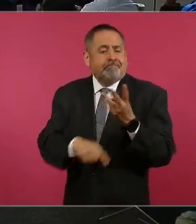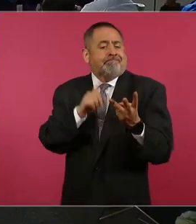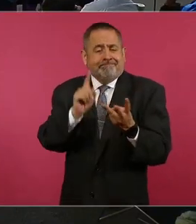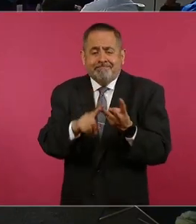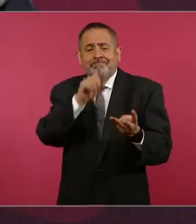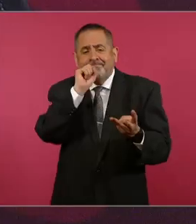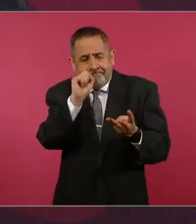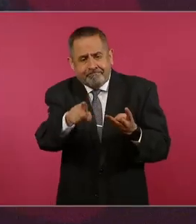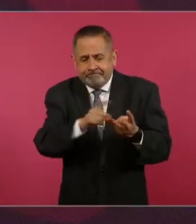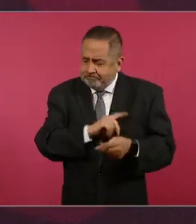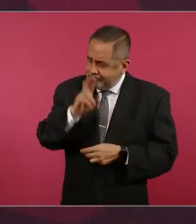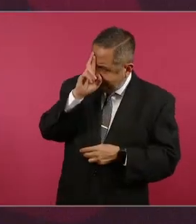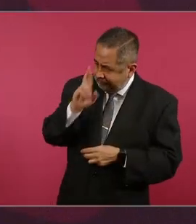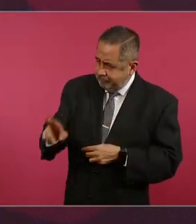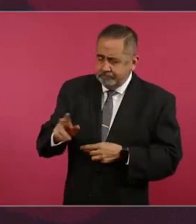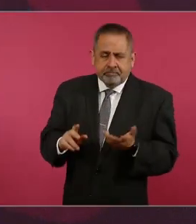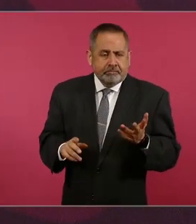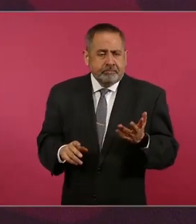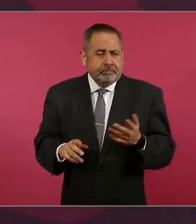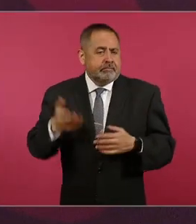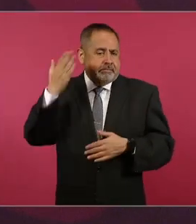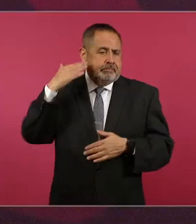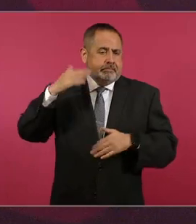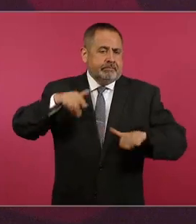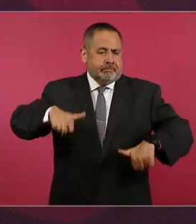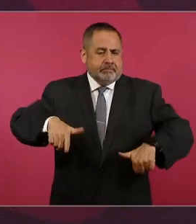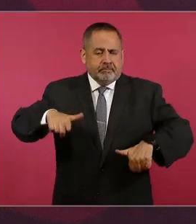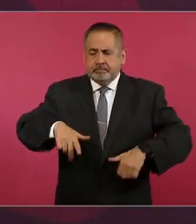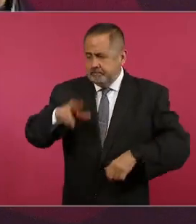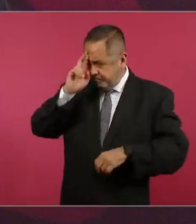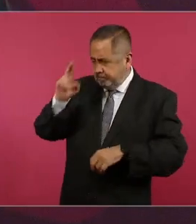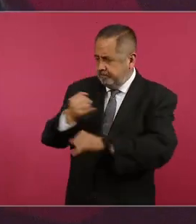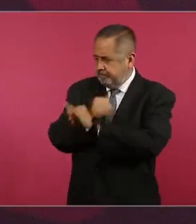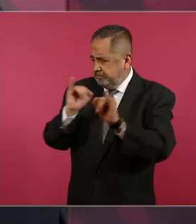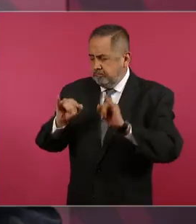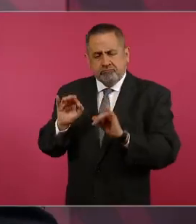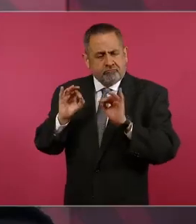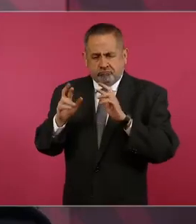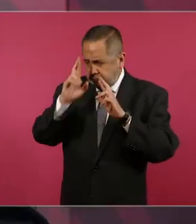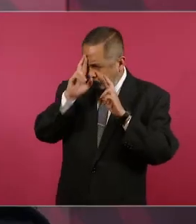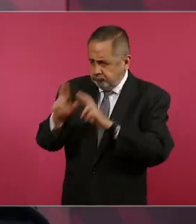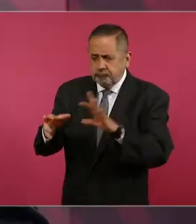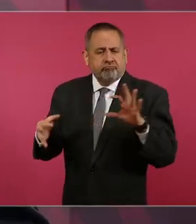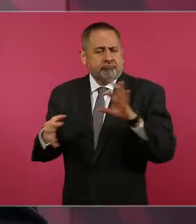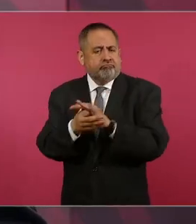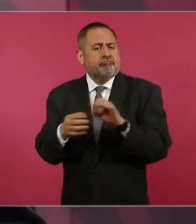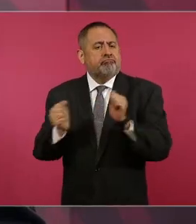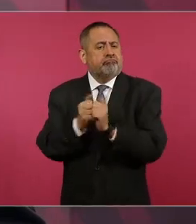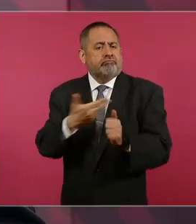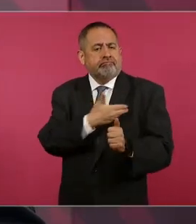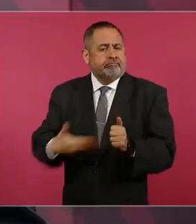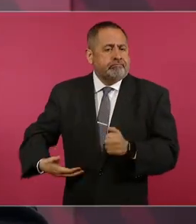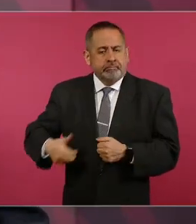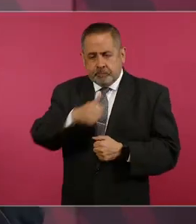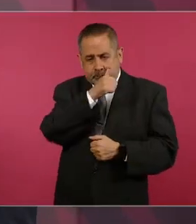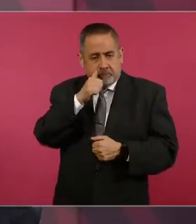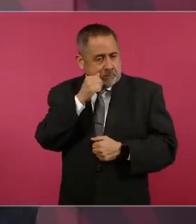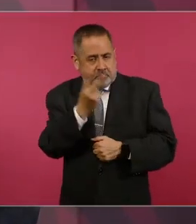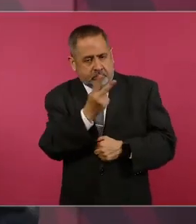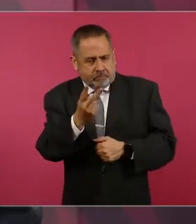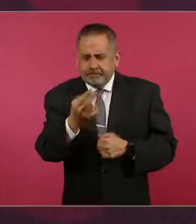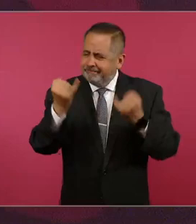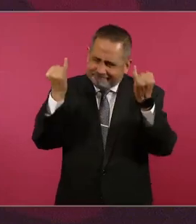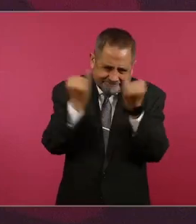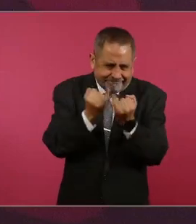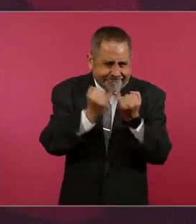defensor de la independencia de México y se entendió muy bien con el presidente Juárez. Así,